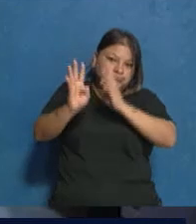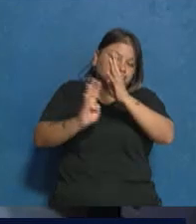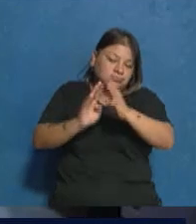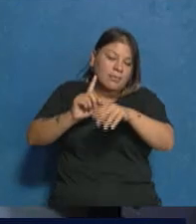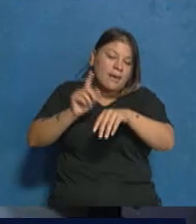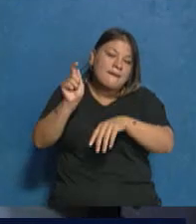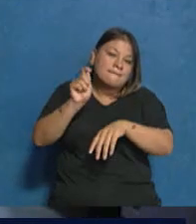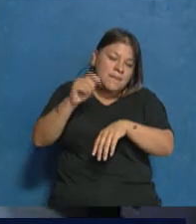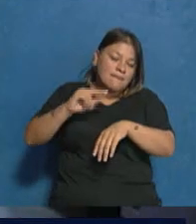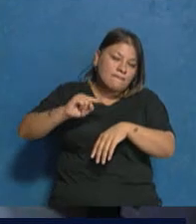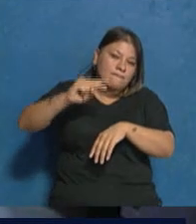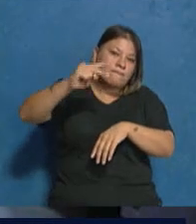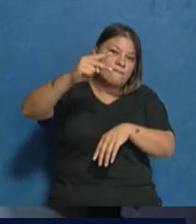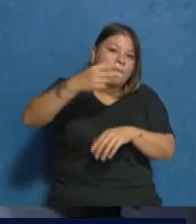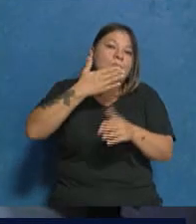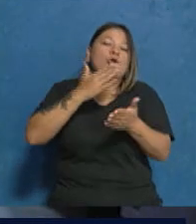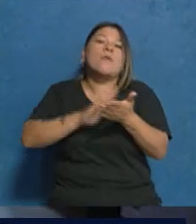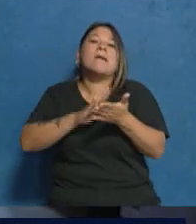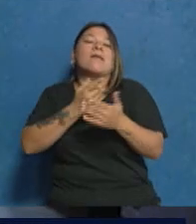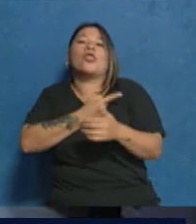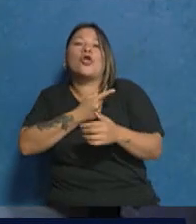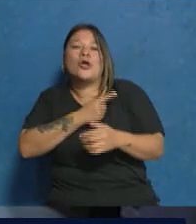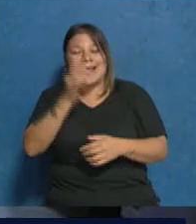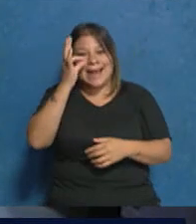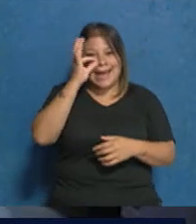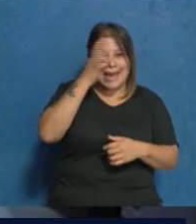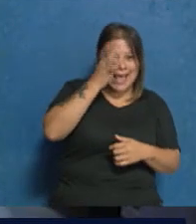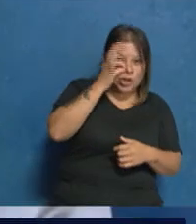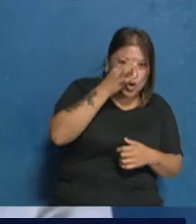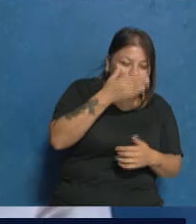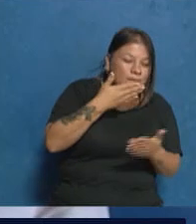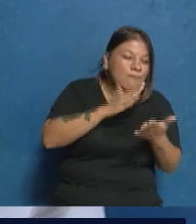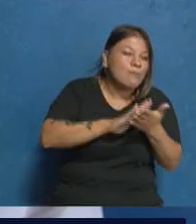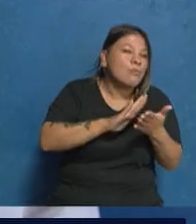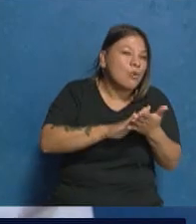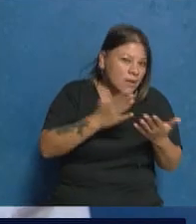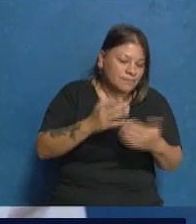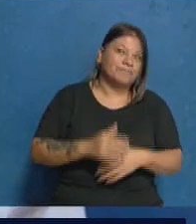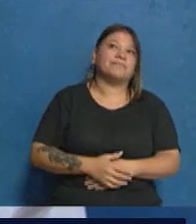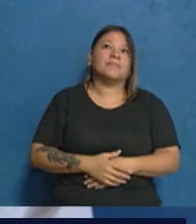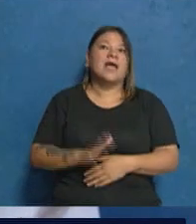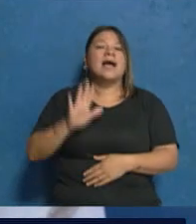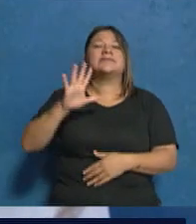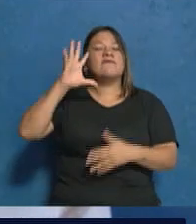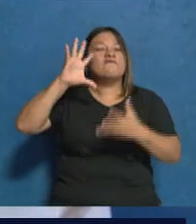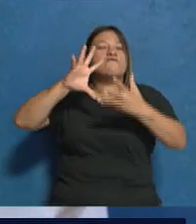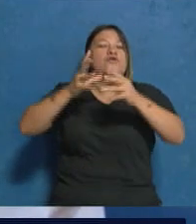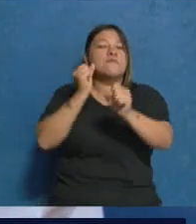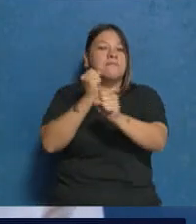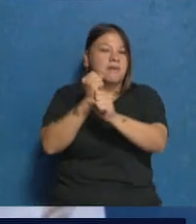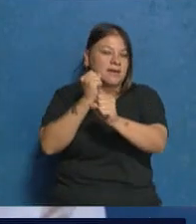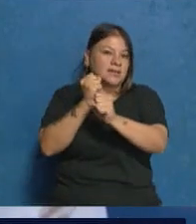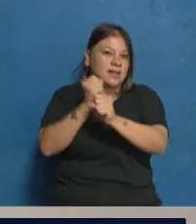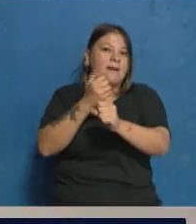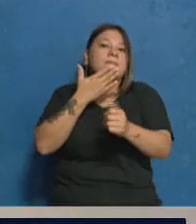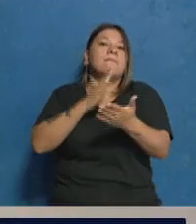modelos experimentales de ratones, básicamente ratones de tumores de tipo digestivo. Ese es el modelo en el cual